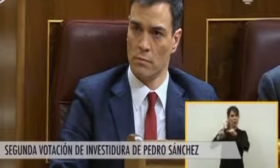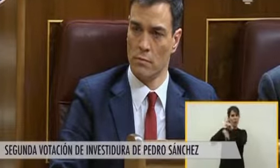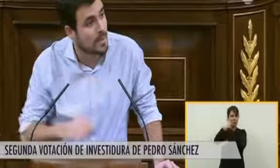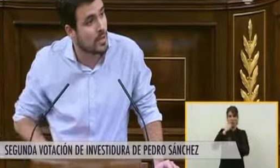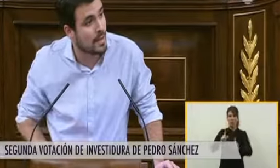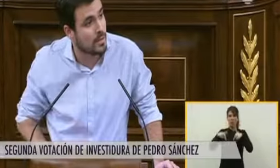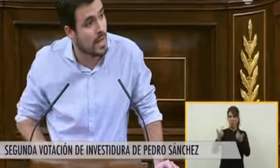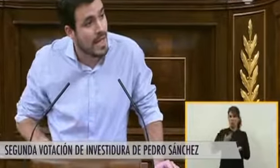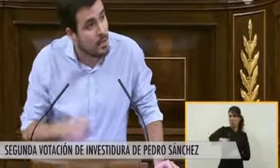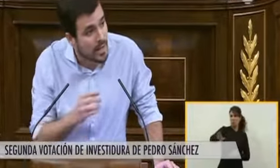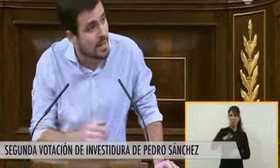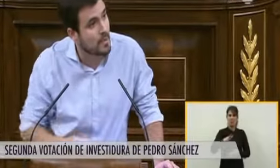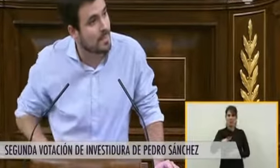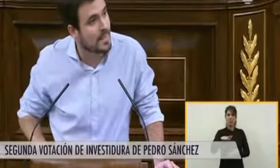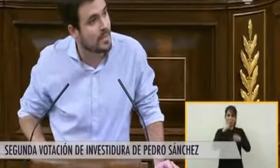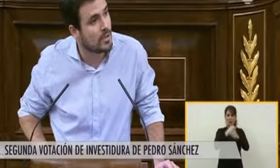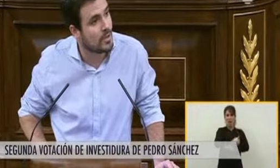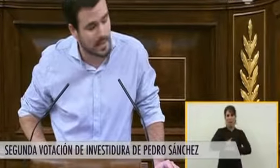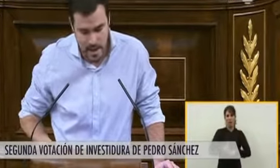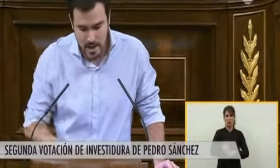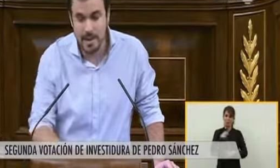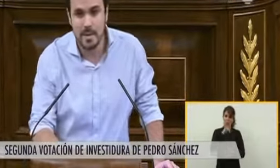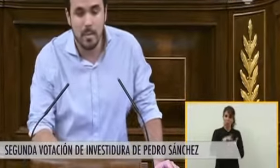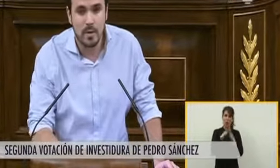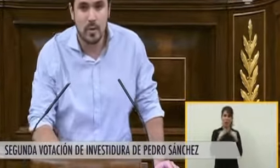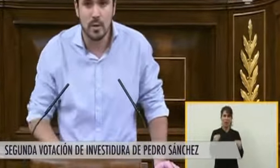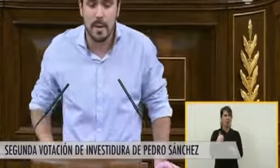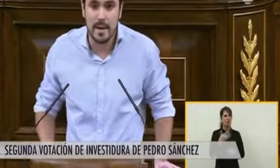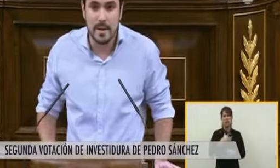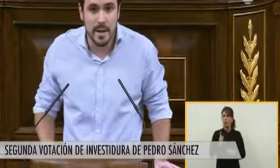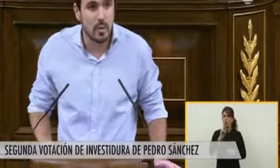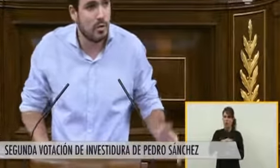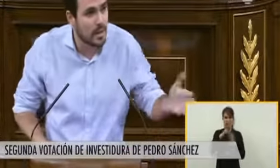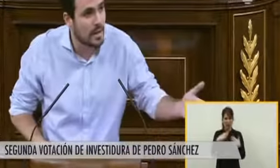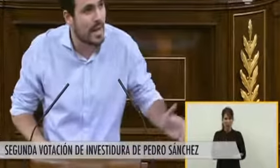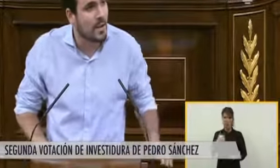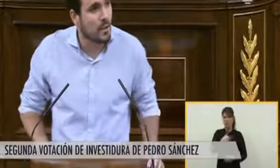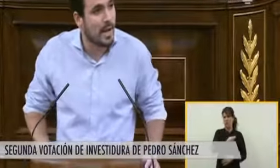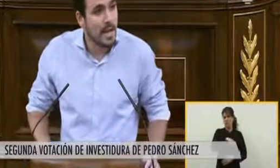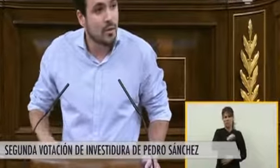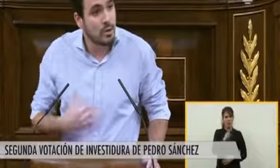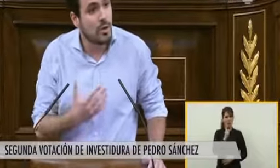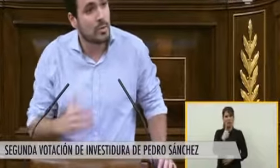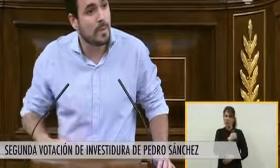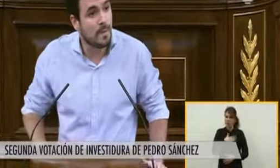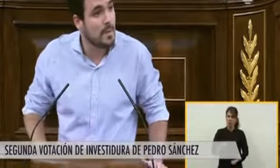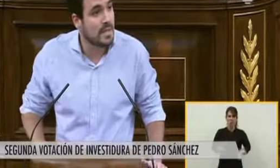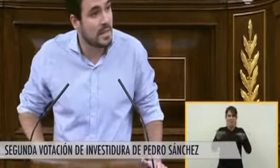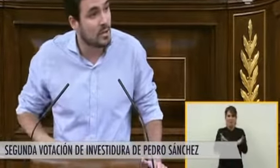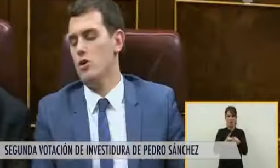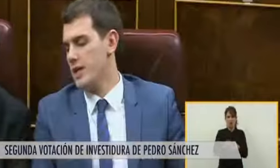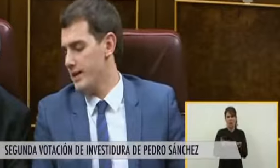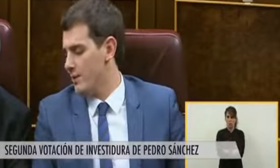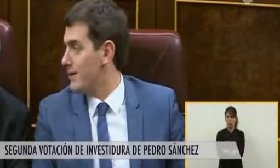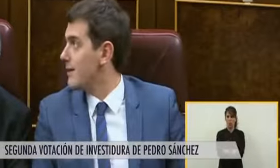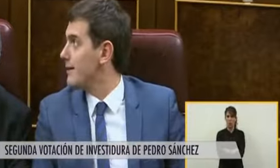Ciudadanos. Eso fue lo que pasó en Andalucía. No queremos que pase esto en este momento en nuestro país. Si queremos ofrecer la ayuda, nosotros no hemos pedido